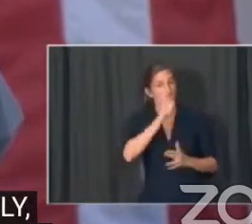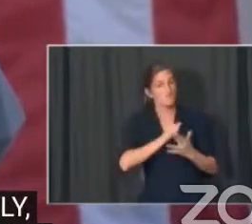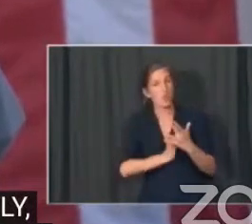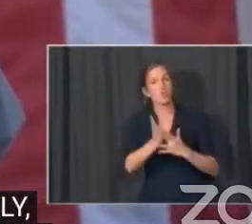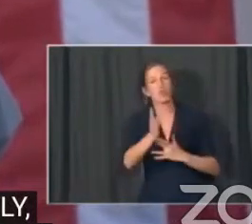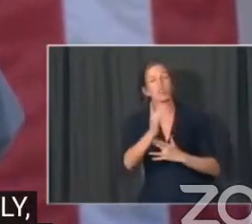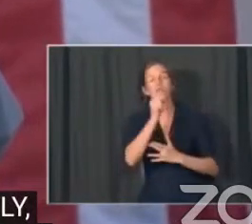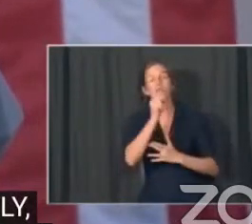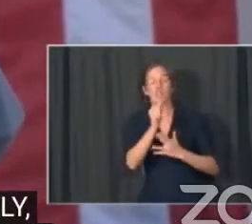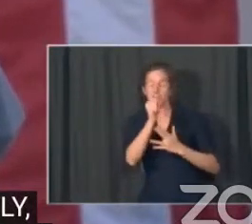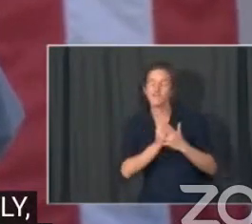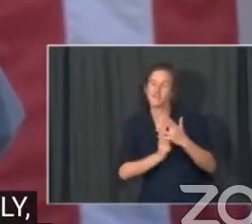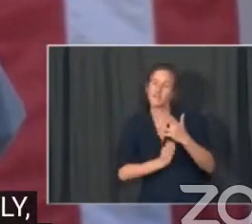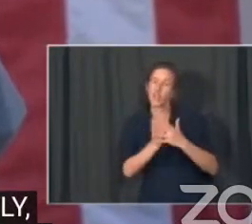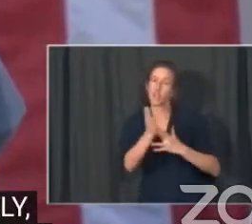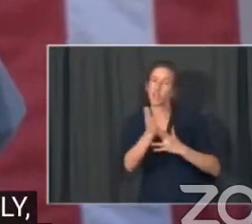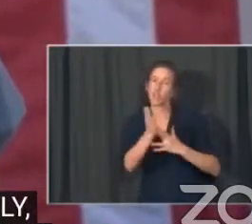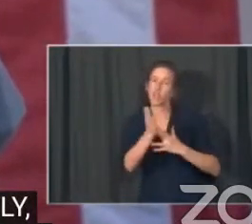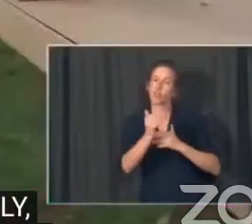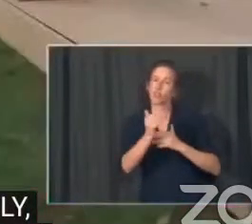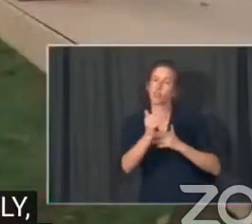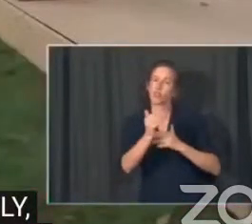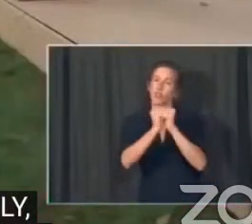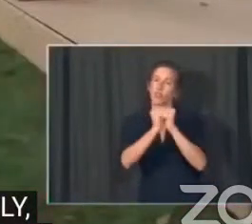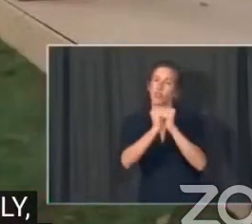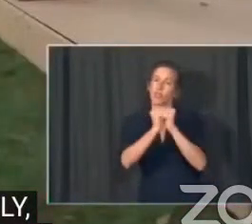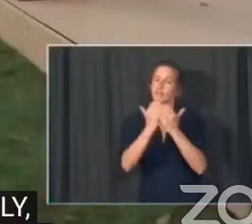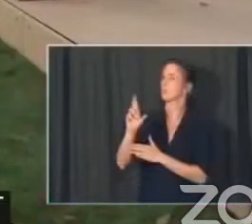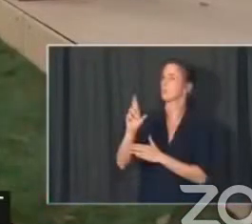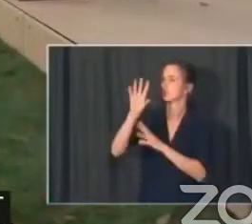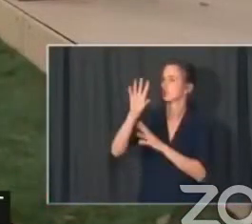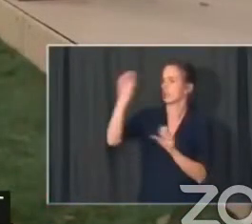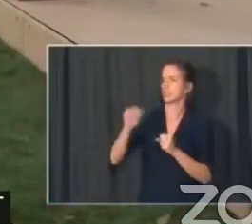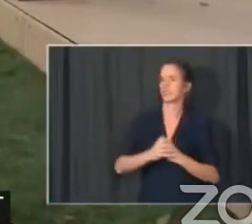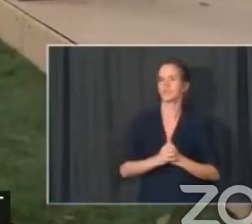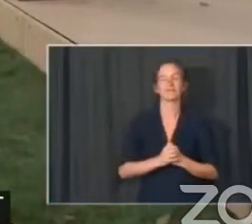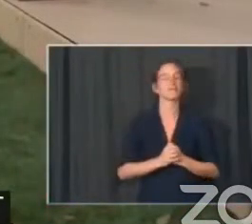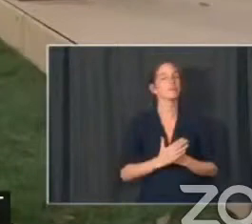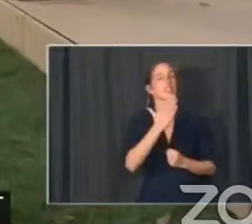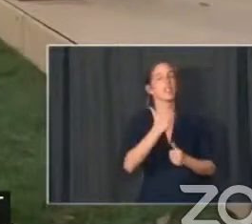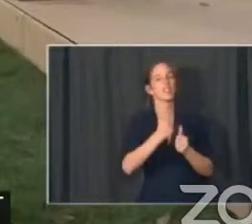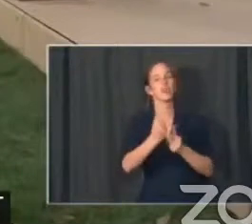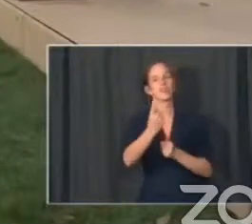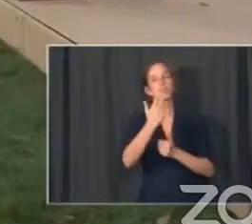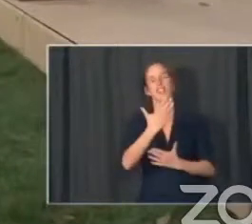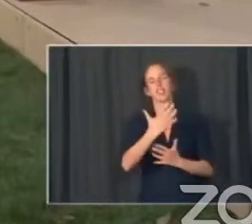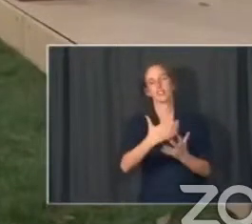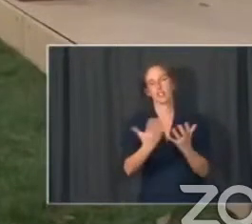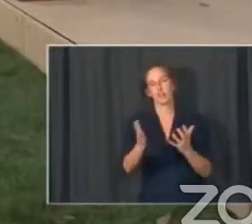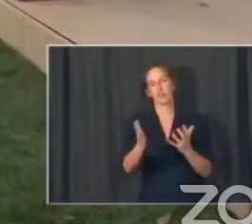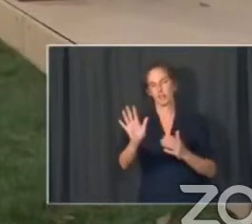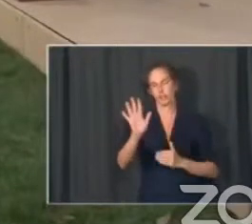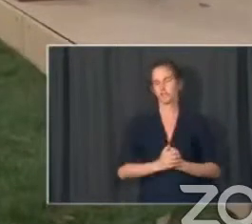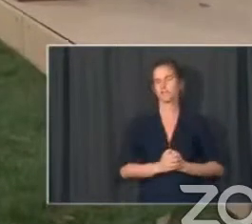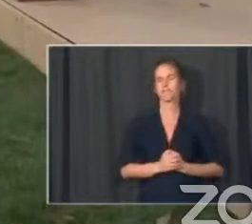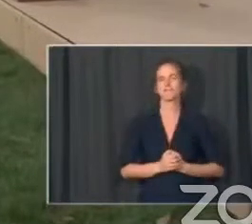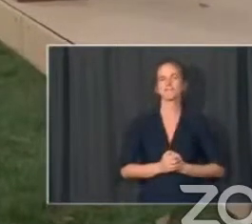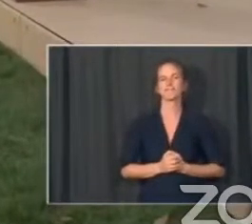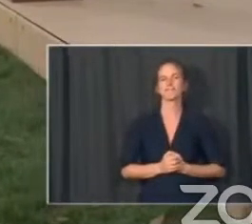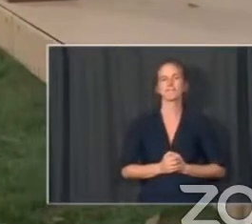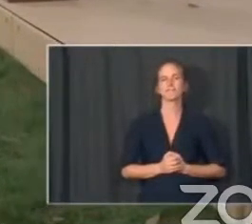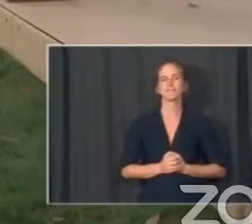this together. Thank you, Mr. President. Thank you very much, Mike. And thank you, everybody. Thank you very much. Muchas gracias.